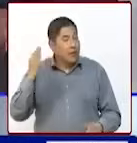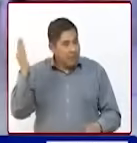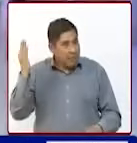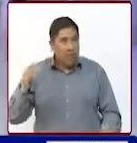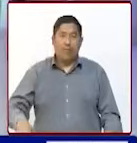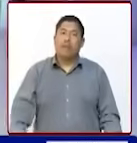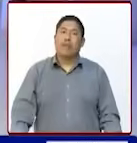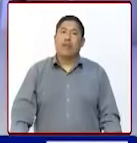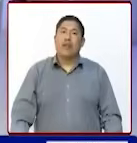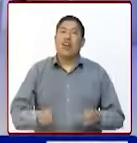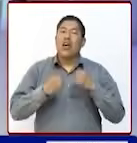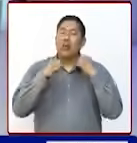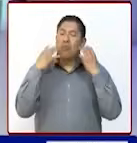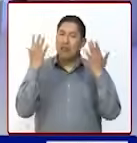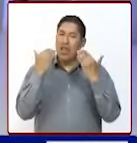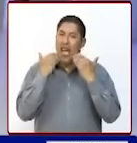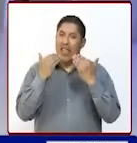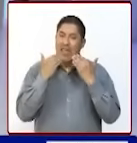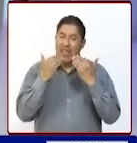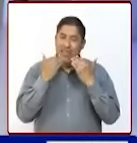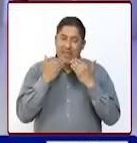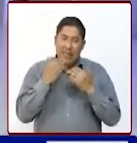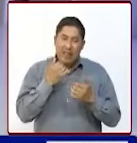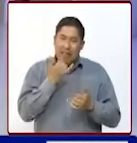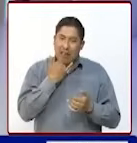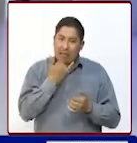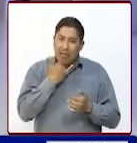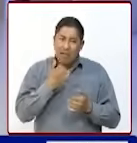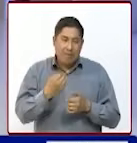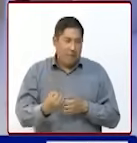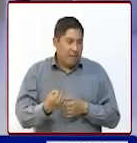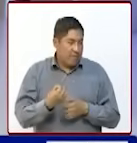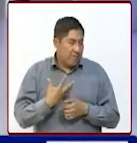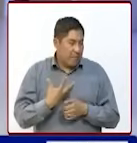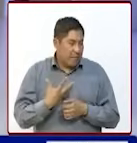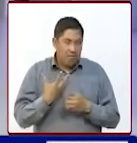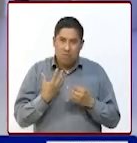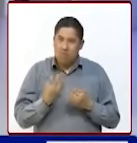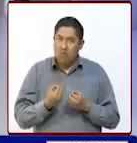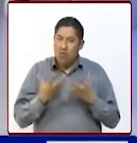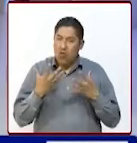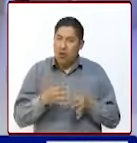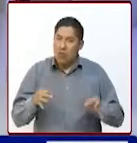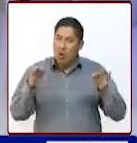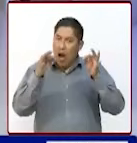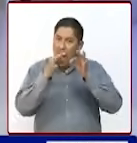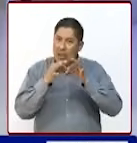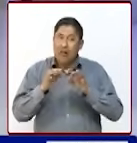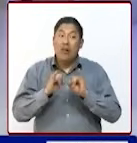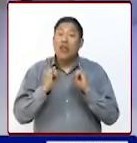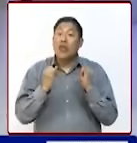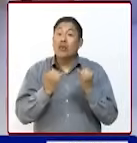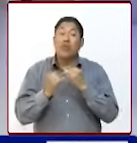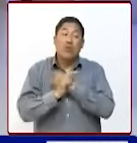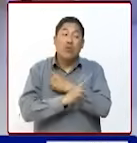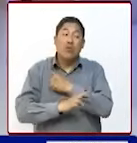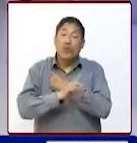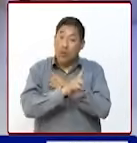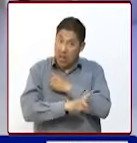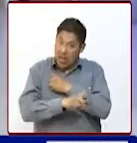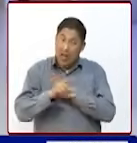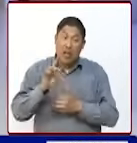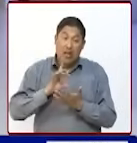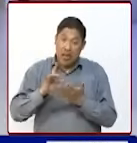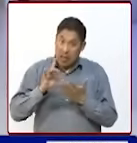2024. Gracias, Cristian. Realmente lo que tú nos cuentas es muy importante, como que también el INE ha señalado en las últimas horas que